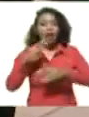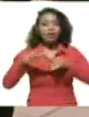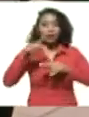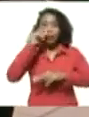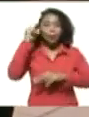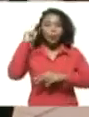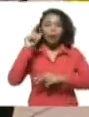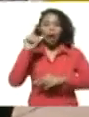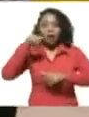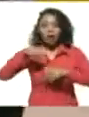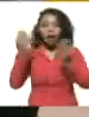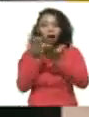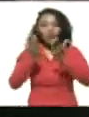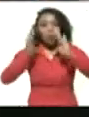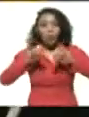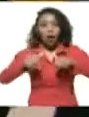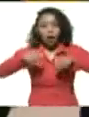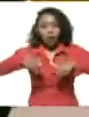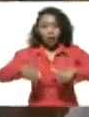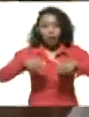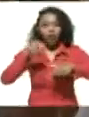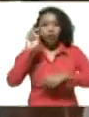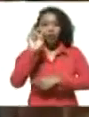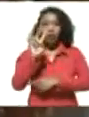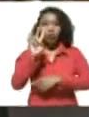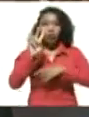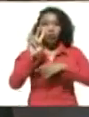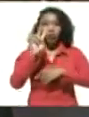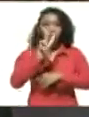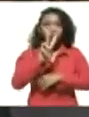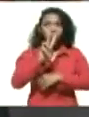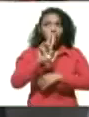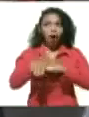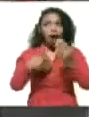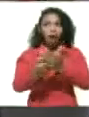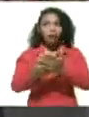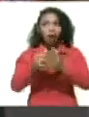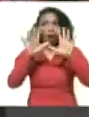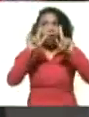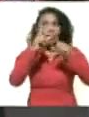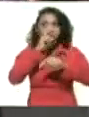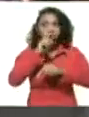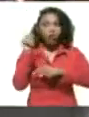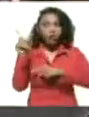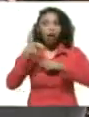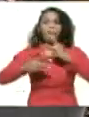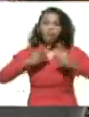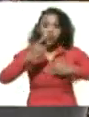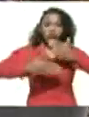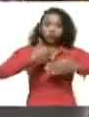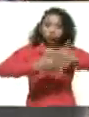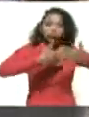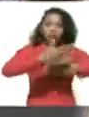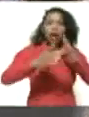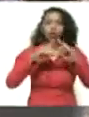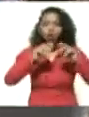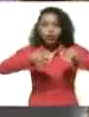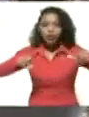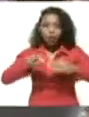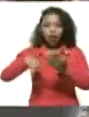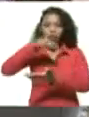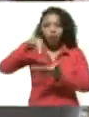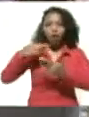la escuela de edad de 12 de 2 a 11 años y bueno progresivamente en todo el territorio nacional